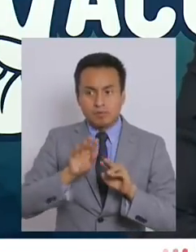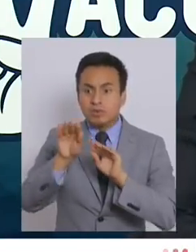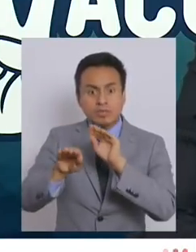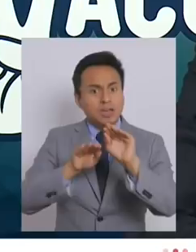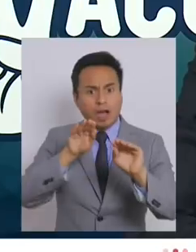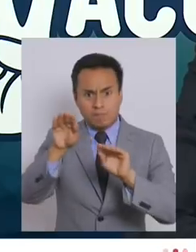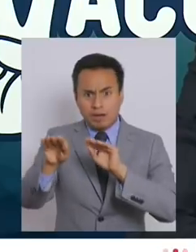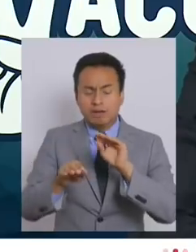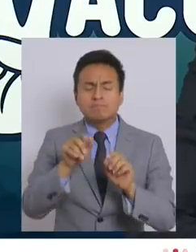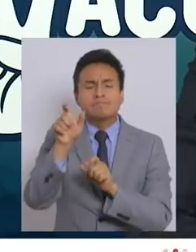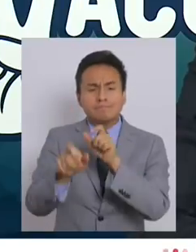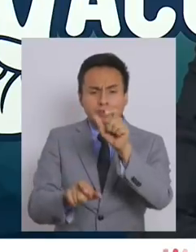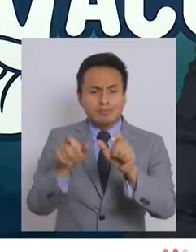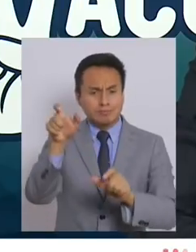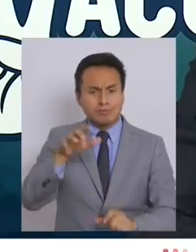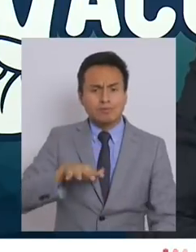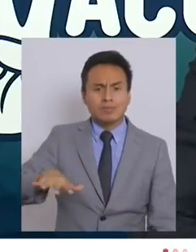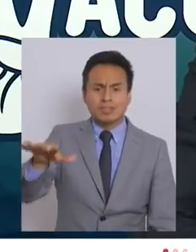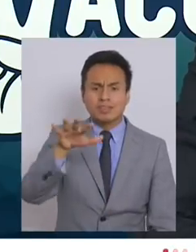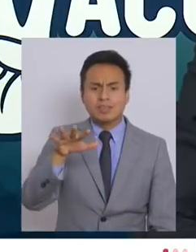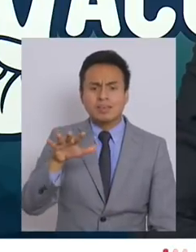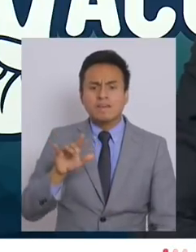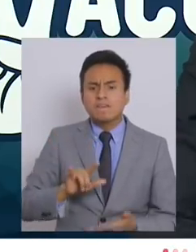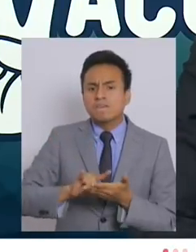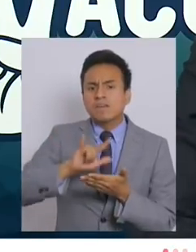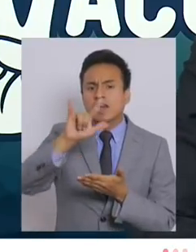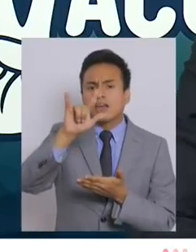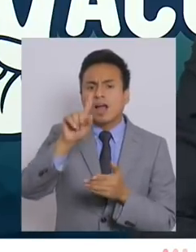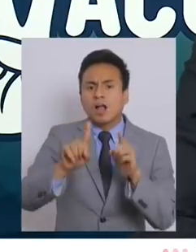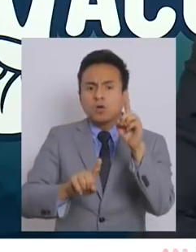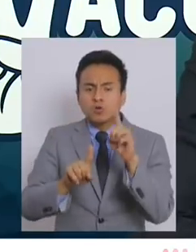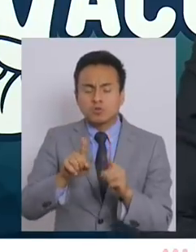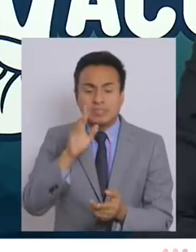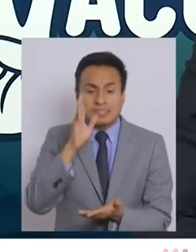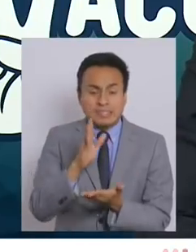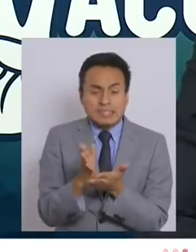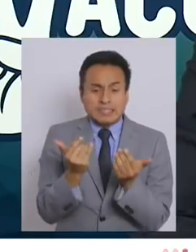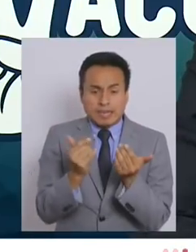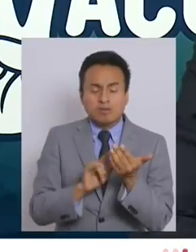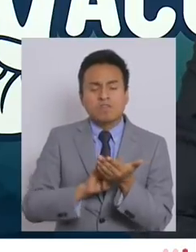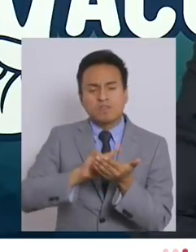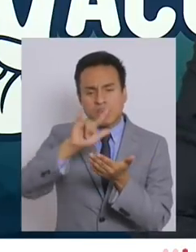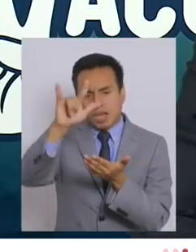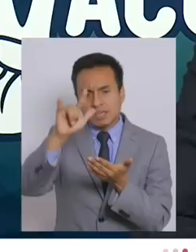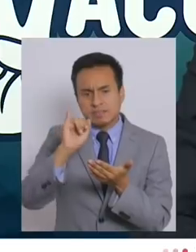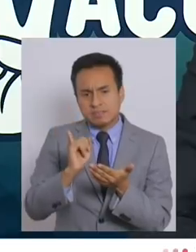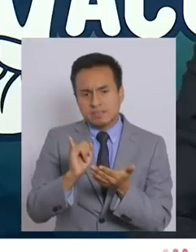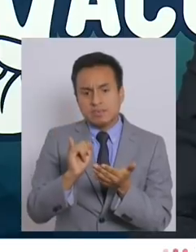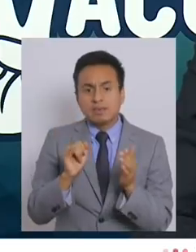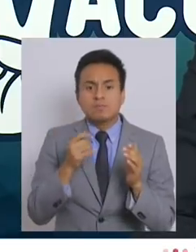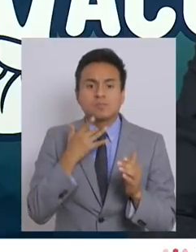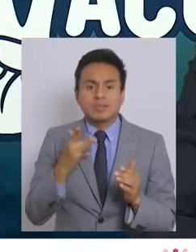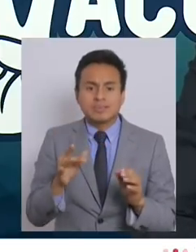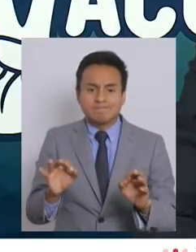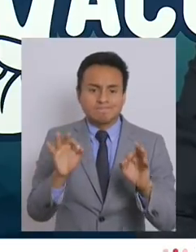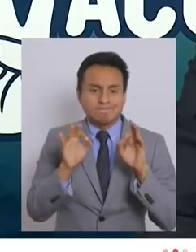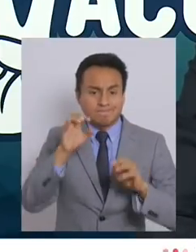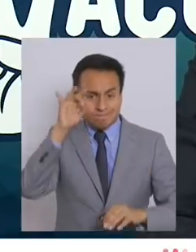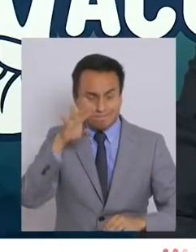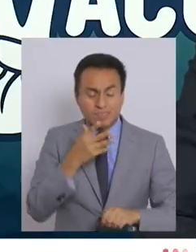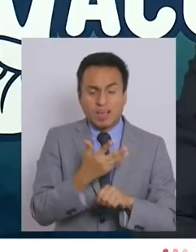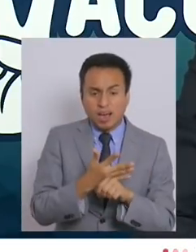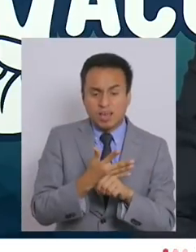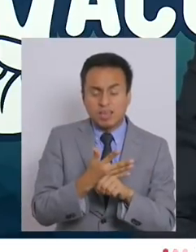llamado a las personas que viajen solamente aquellas que sea estrictamente necesario principalmente porque sabemos que hay